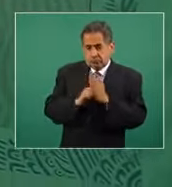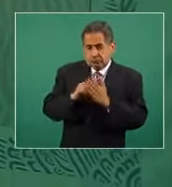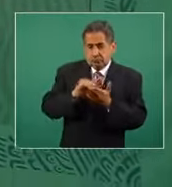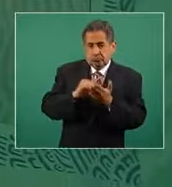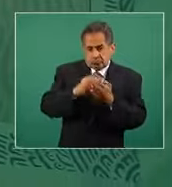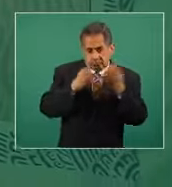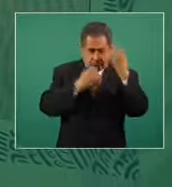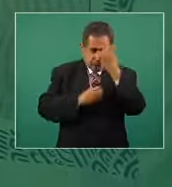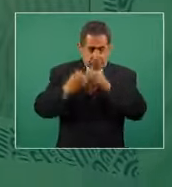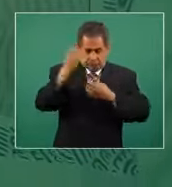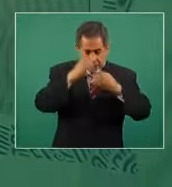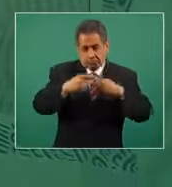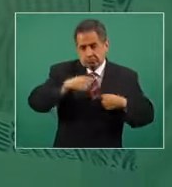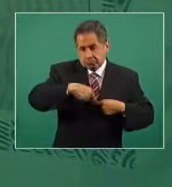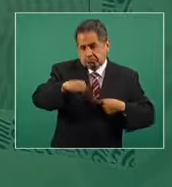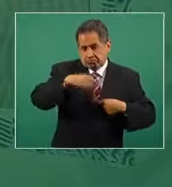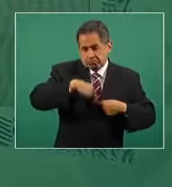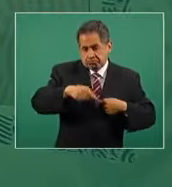O sea,